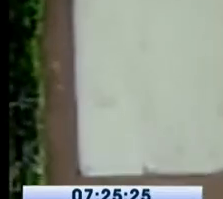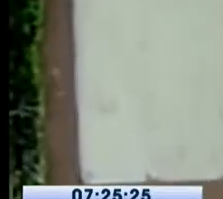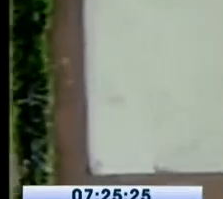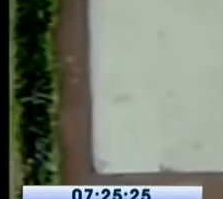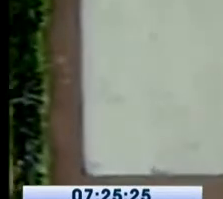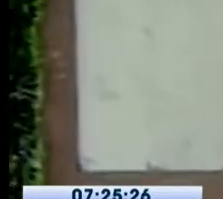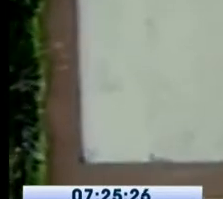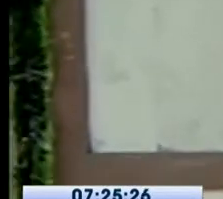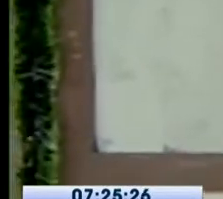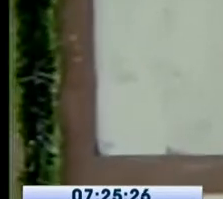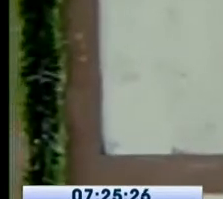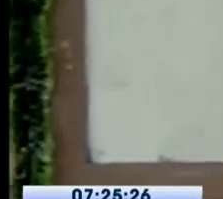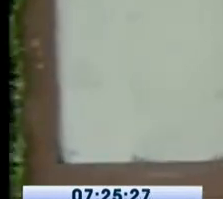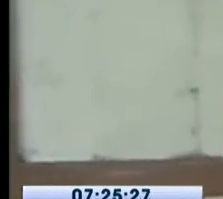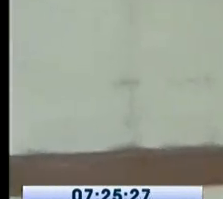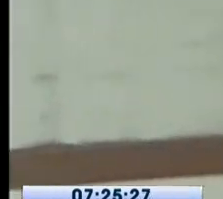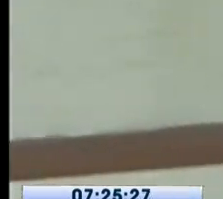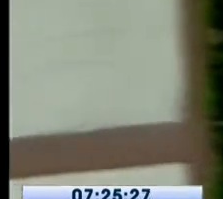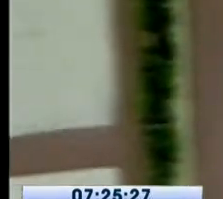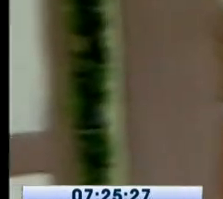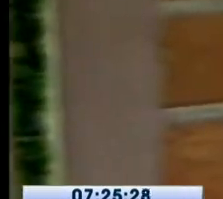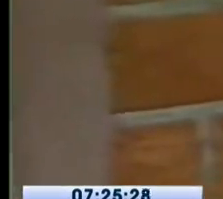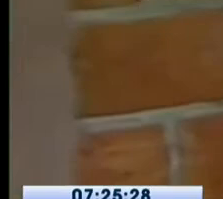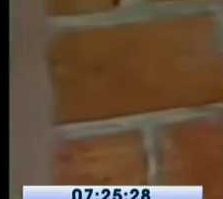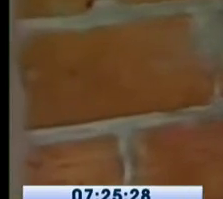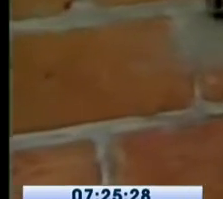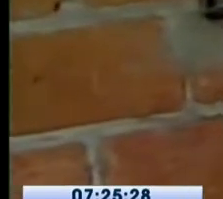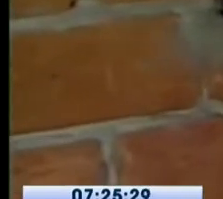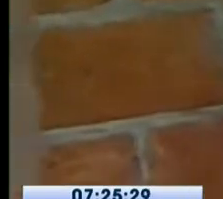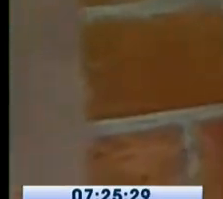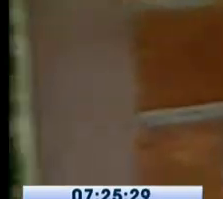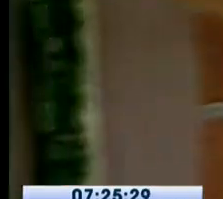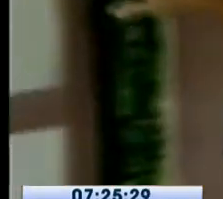vecina. Buenos días.